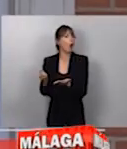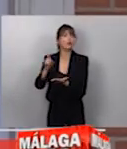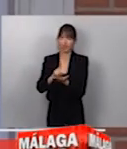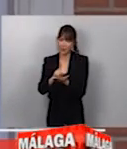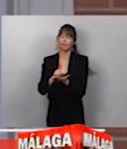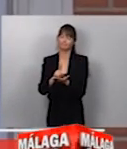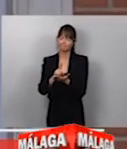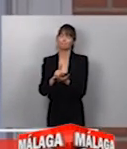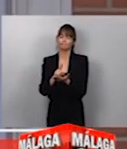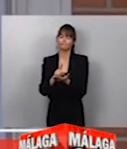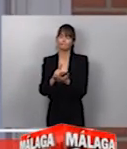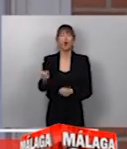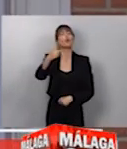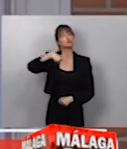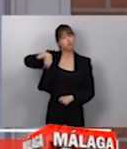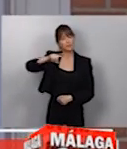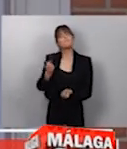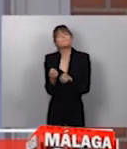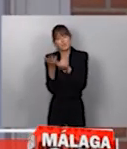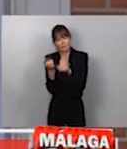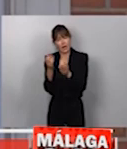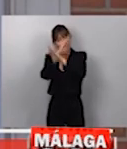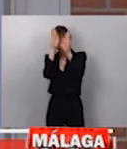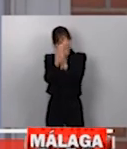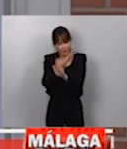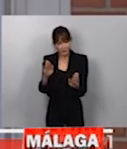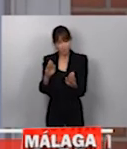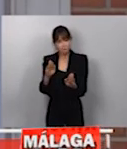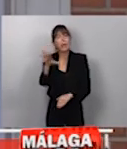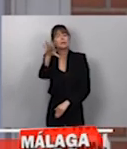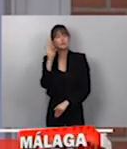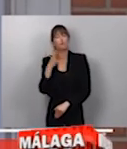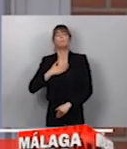compartir con todos ustedes lo que finalmente he decidido.